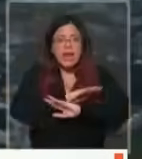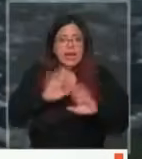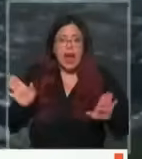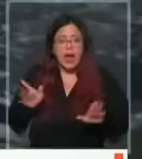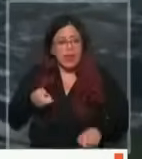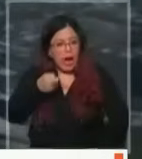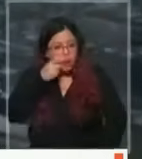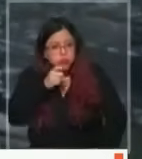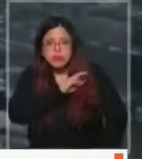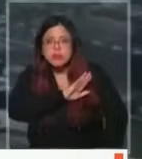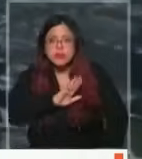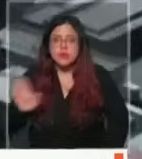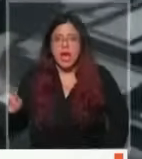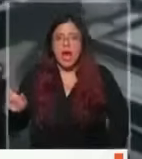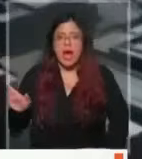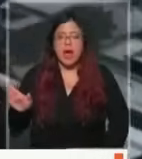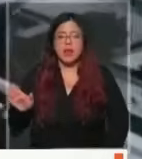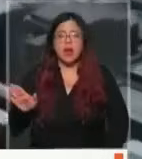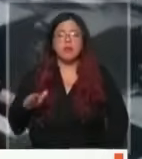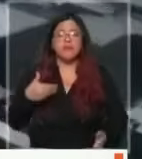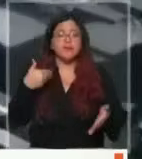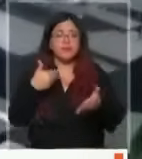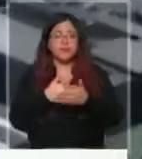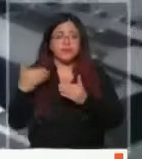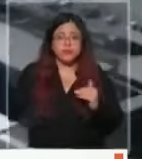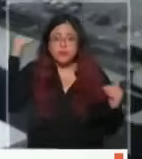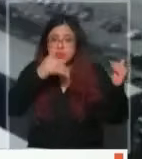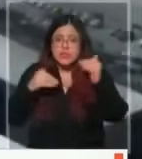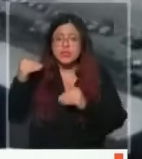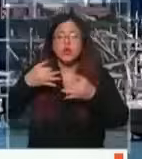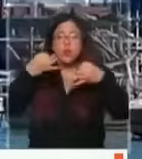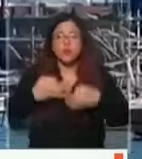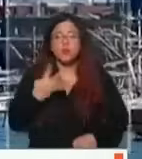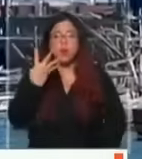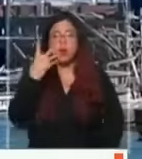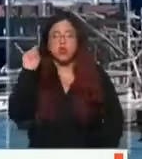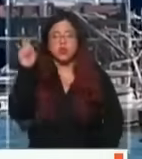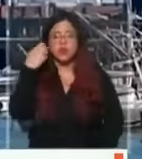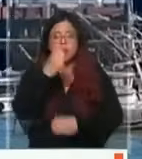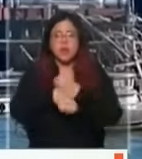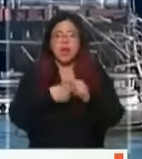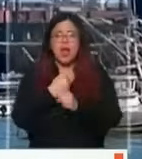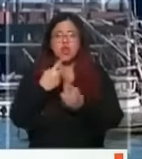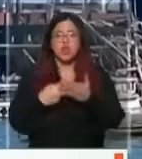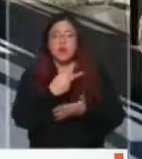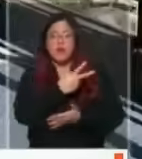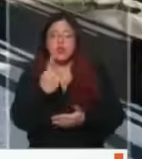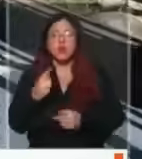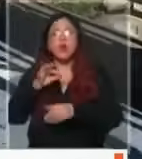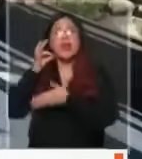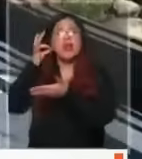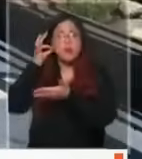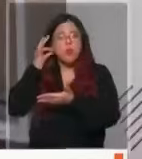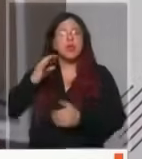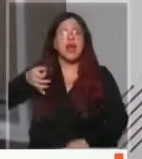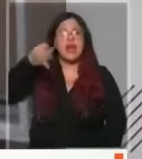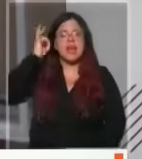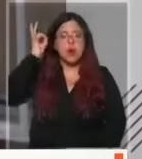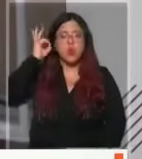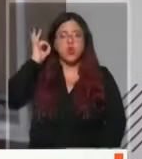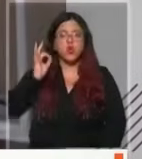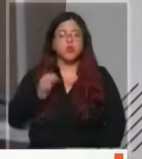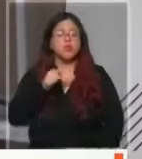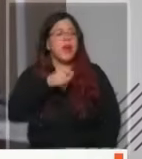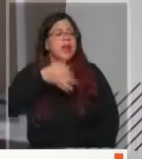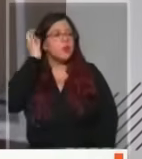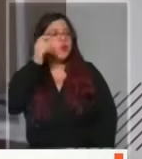pistas. Tampoco en el litoral central, donde el 4 de septiembre del 2021 la mujer tenía una reunión. Tenía una cita con